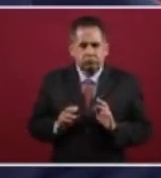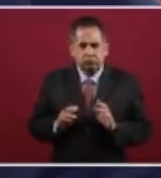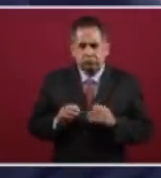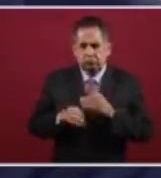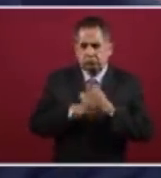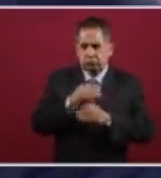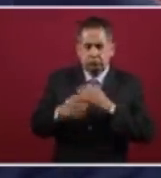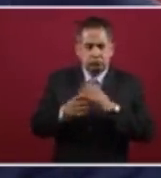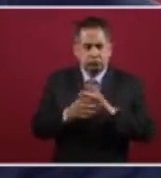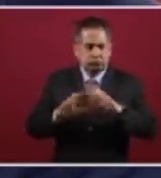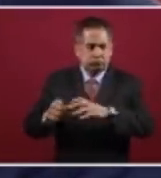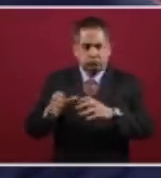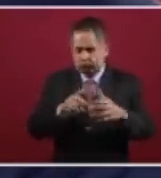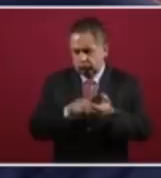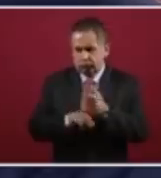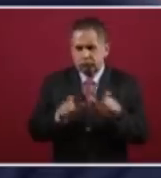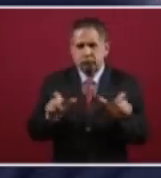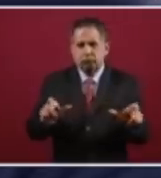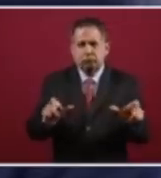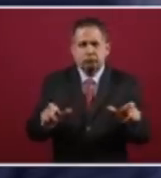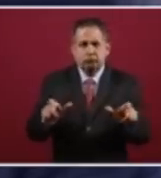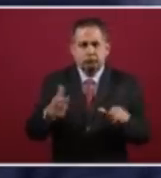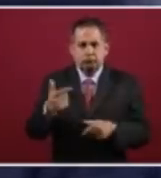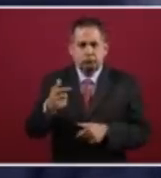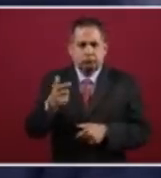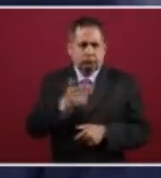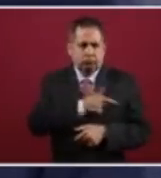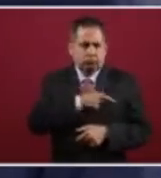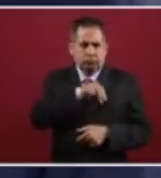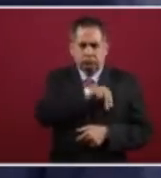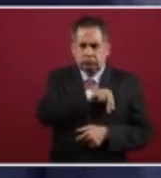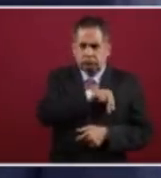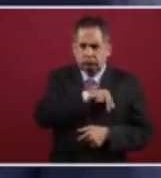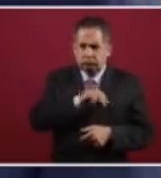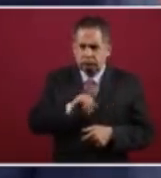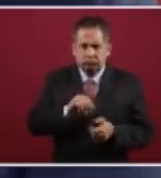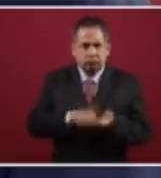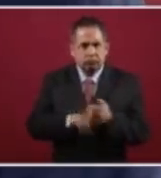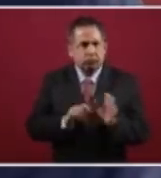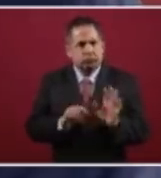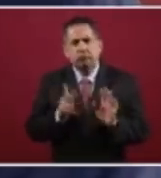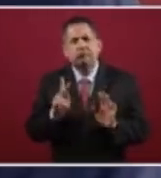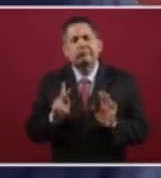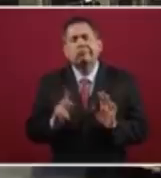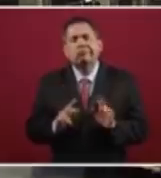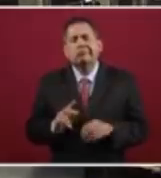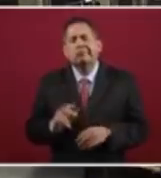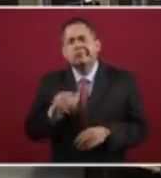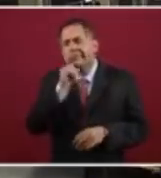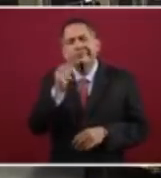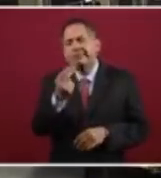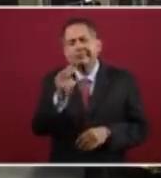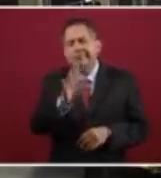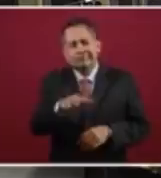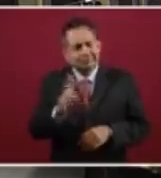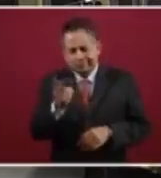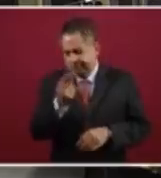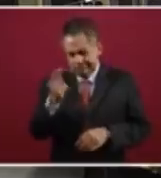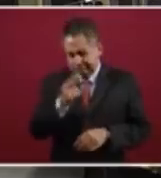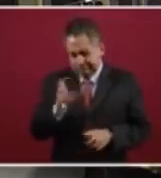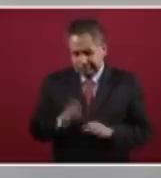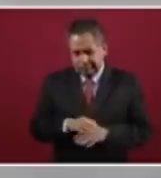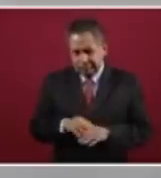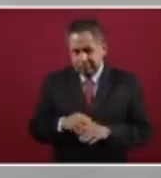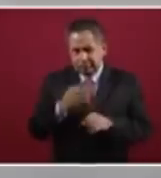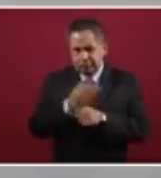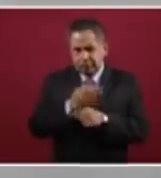las corporaciones. Pero eso no va a hacer falta. Está